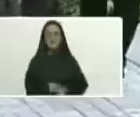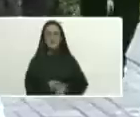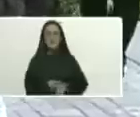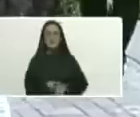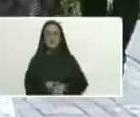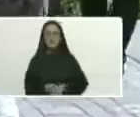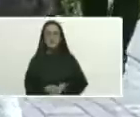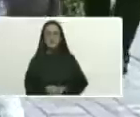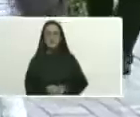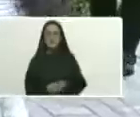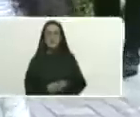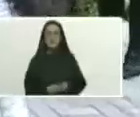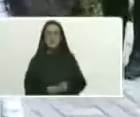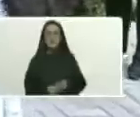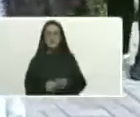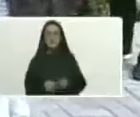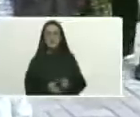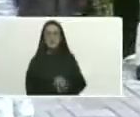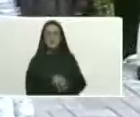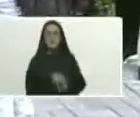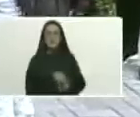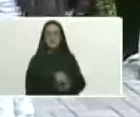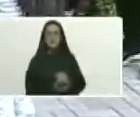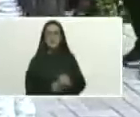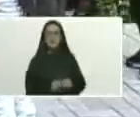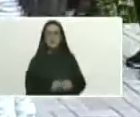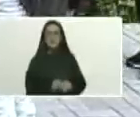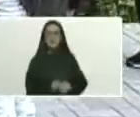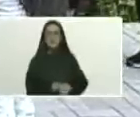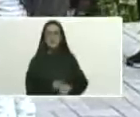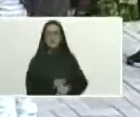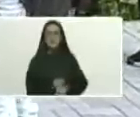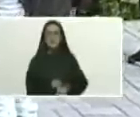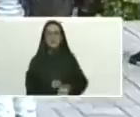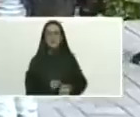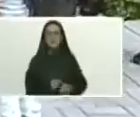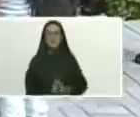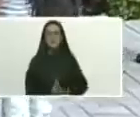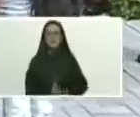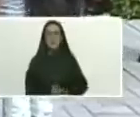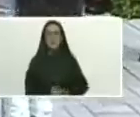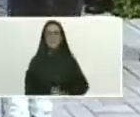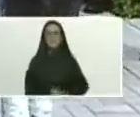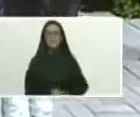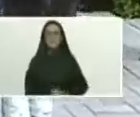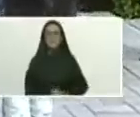Francesca. Ay, mira, qué bella María Ángel. Ah,